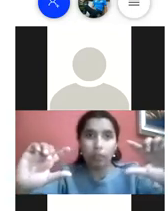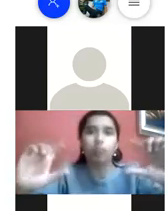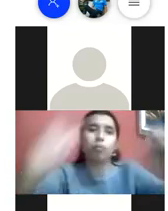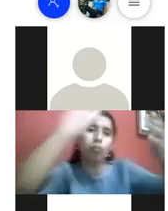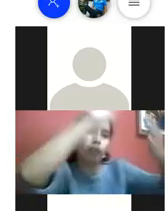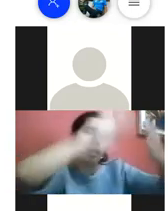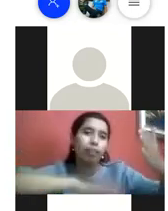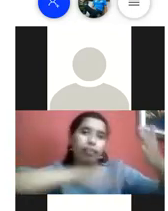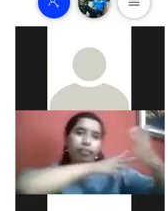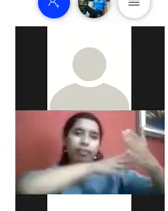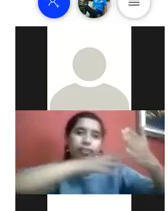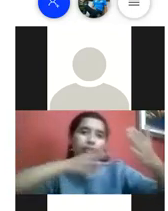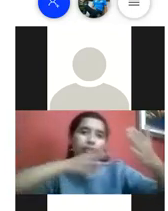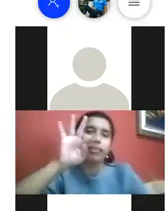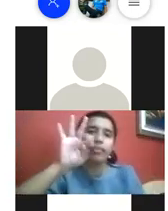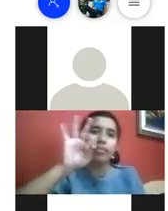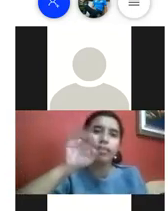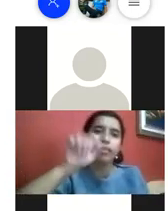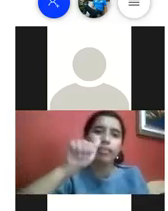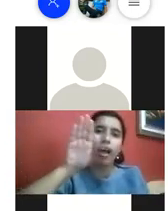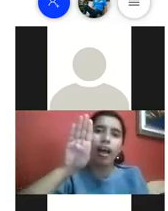Recordemos que esto es nuestra área.